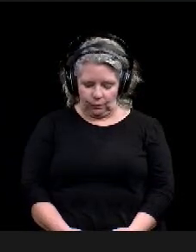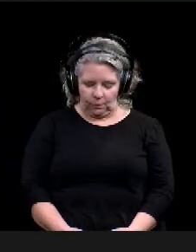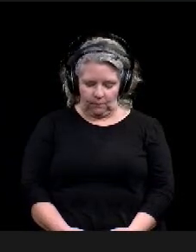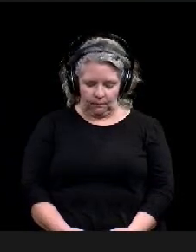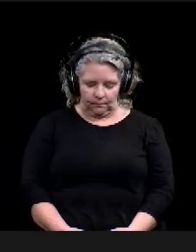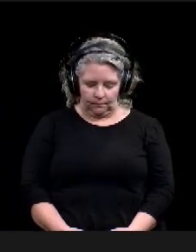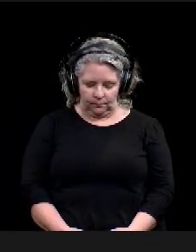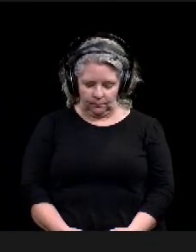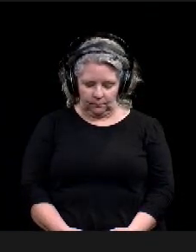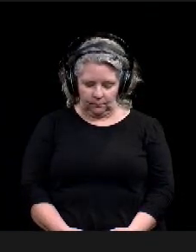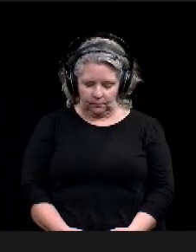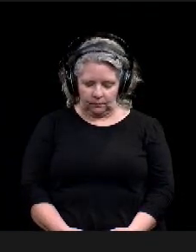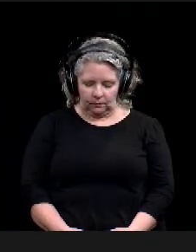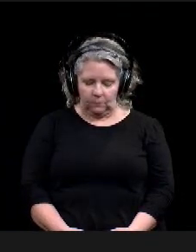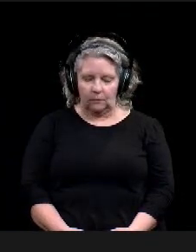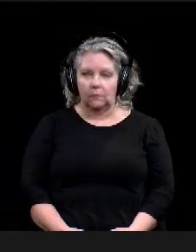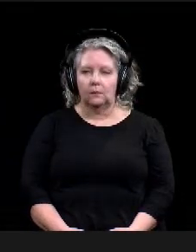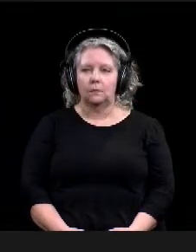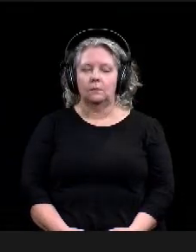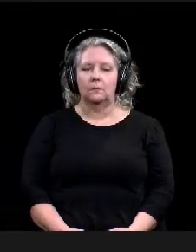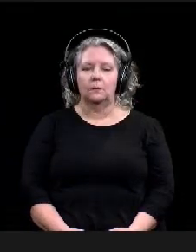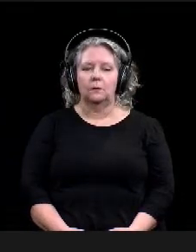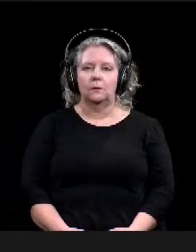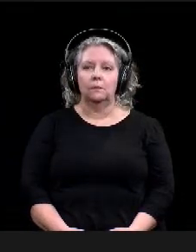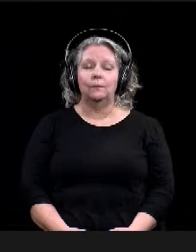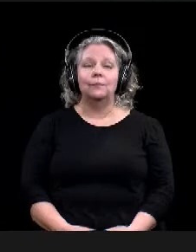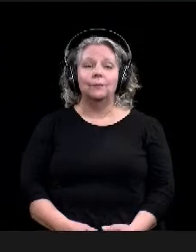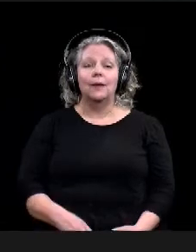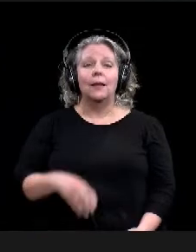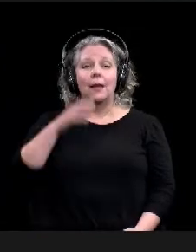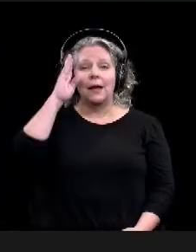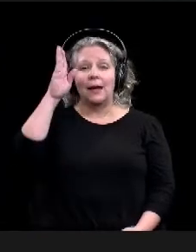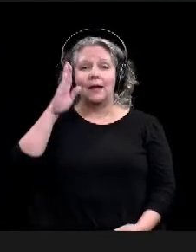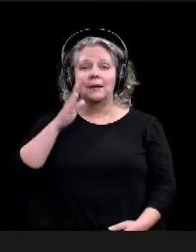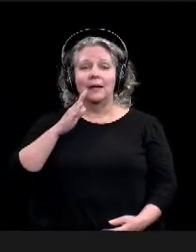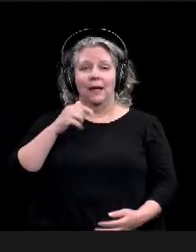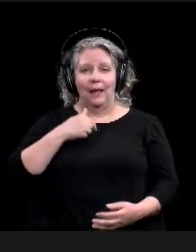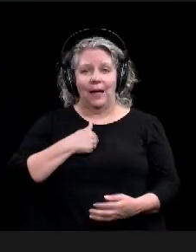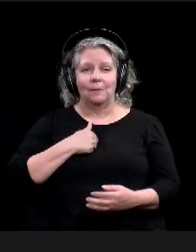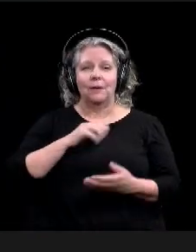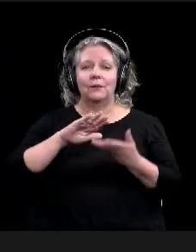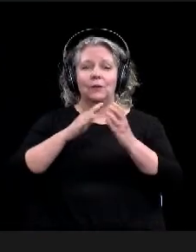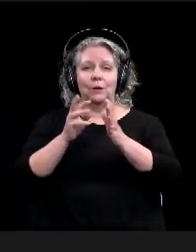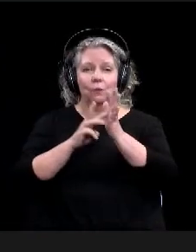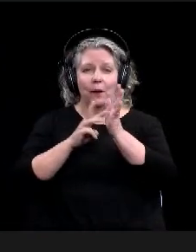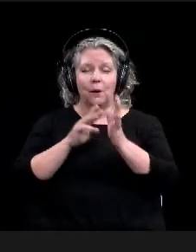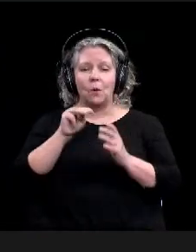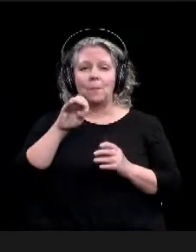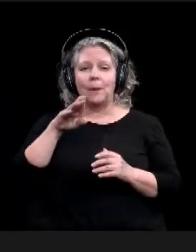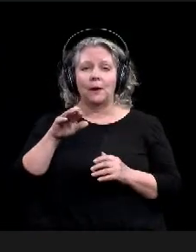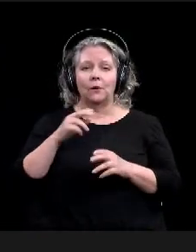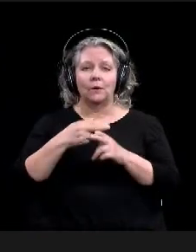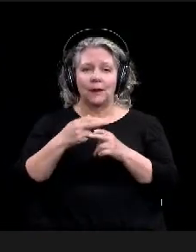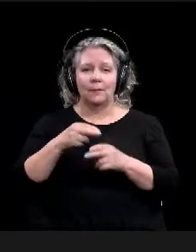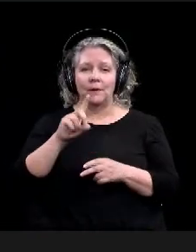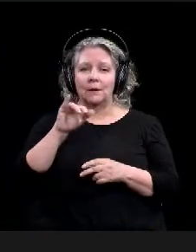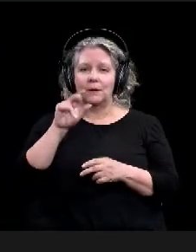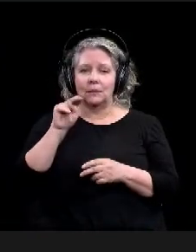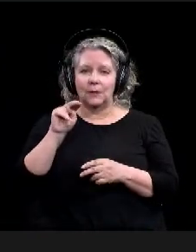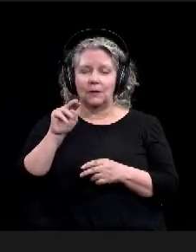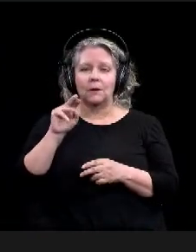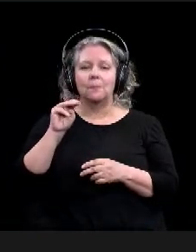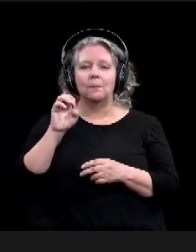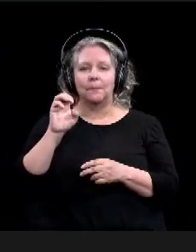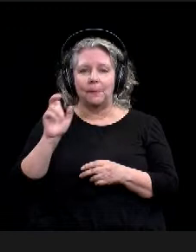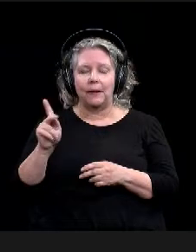yo soy el alcalde de aquí hueco y el e-mail